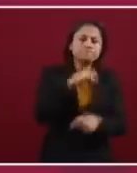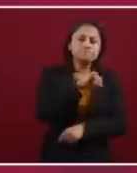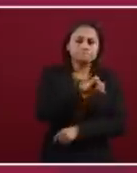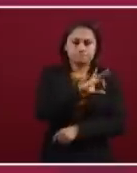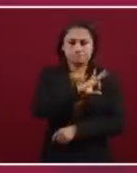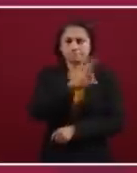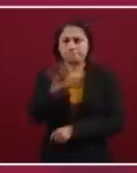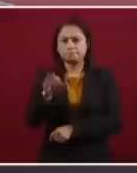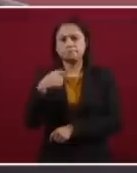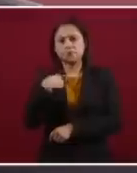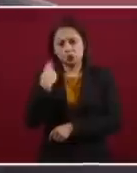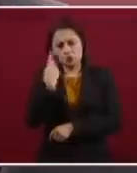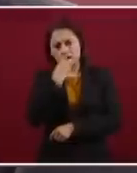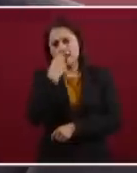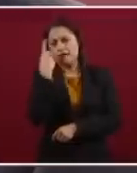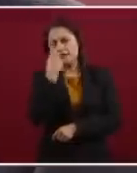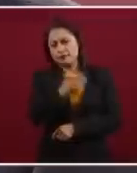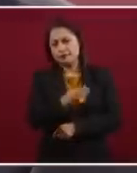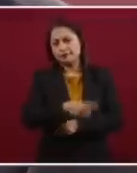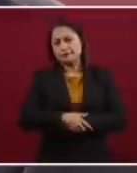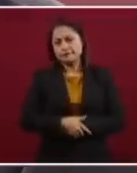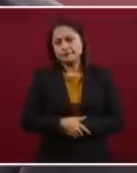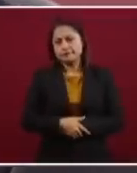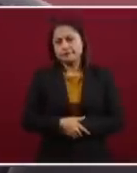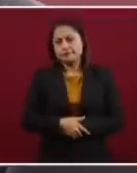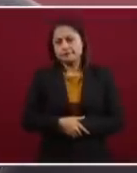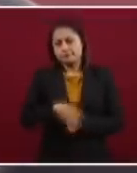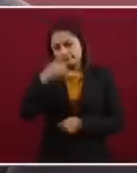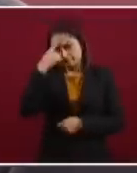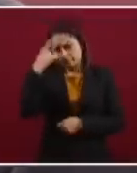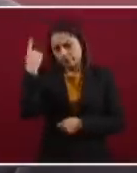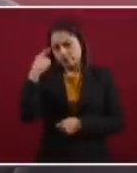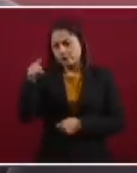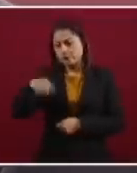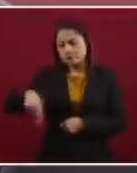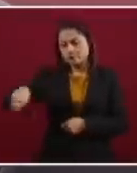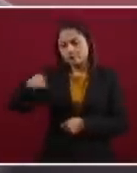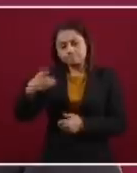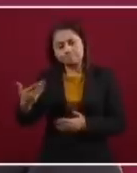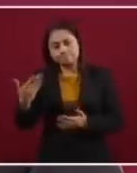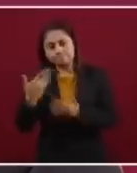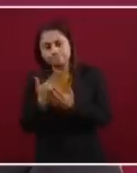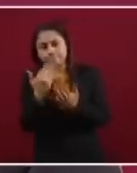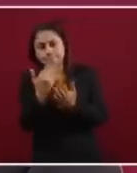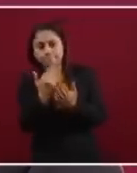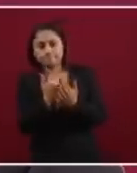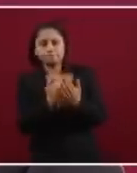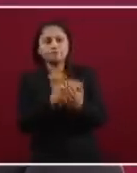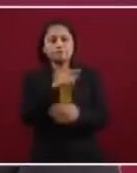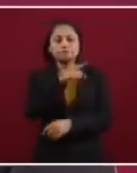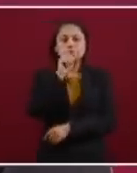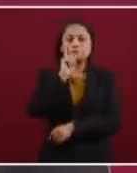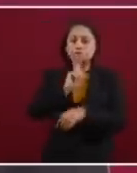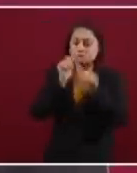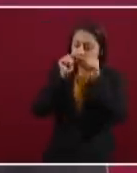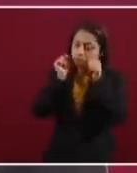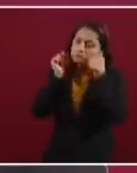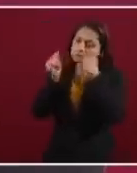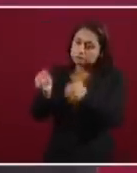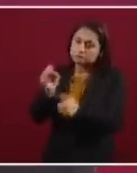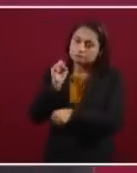para atenderlos en todos sus planteamientos